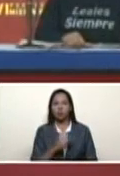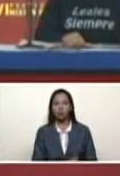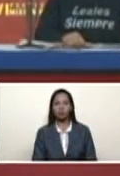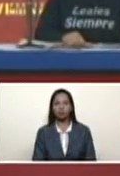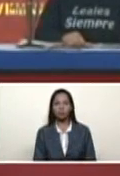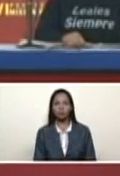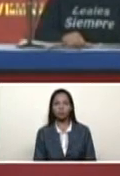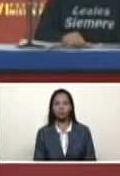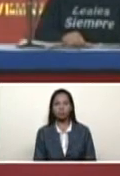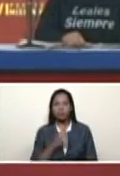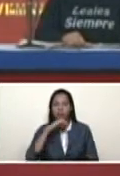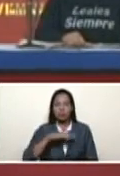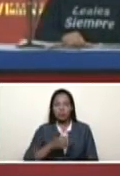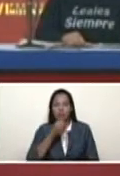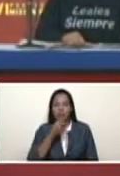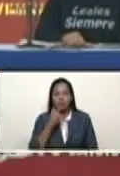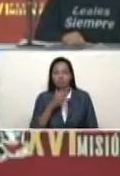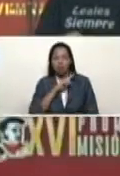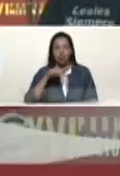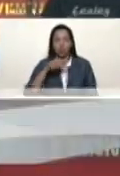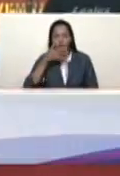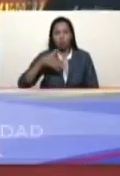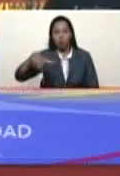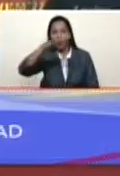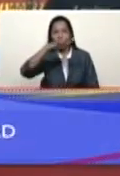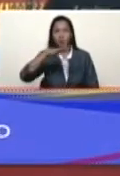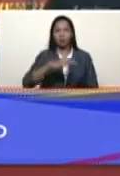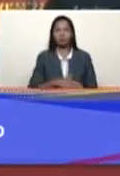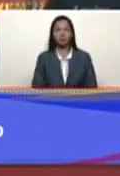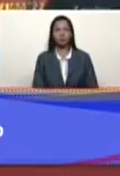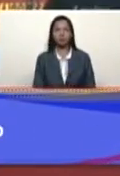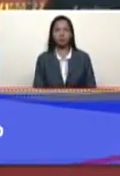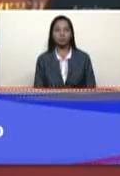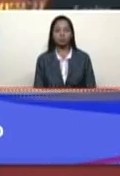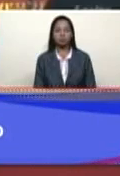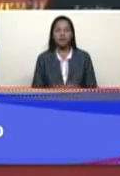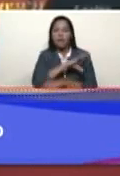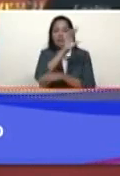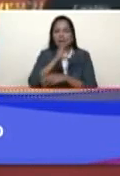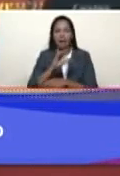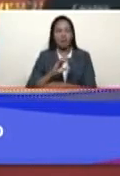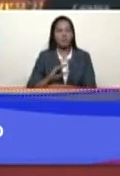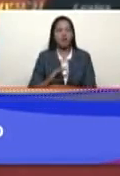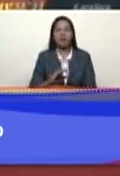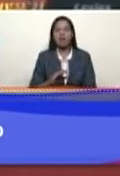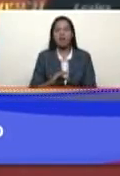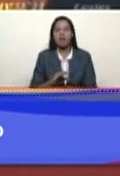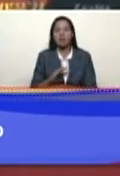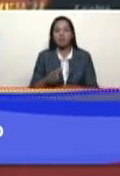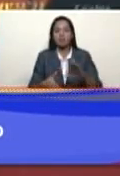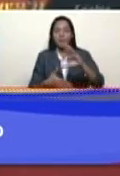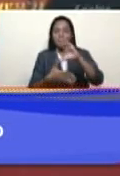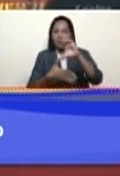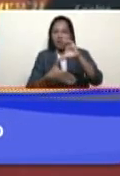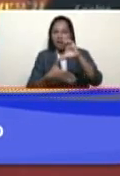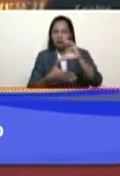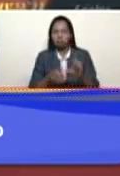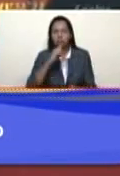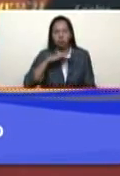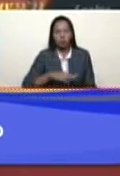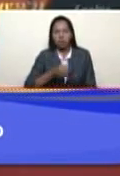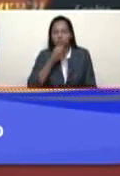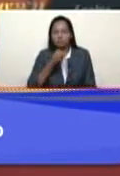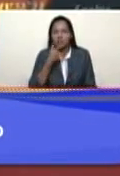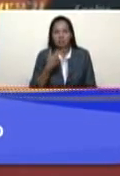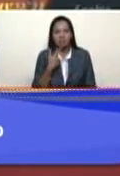¡Qué historia tan hermosa tiene nuestro pueblo del Caribe, de América Latina! ¡Qué historia tan grandiosa! Por eso es que